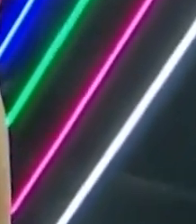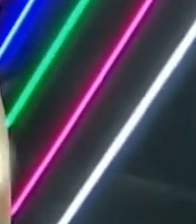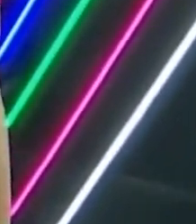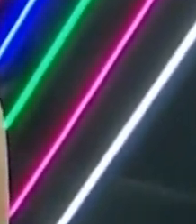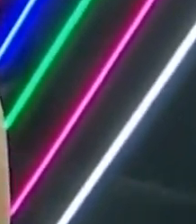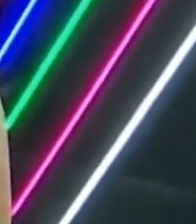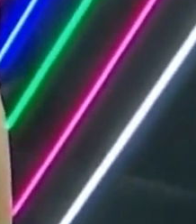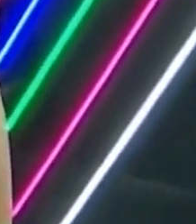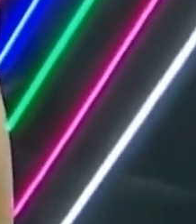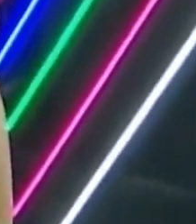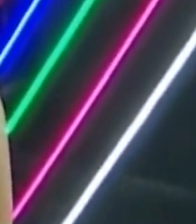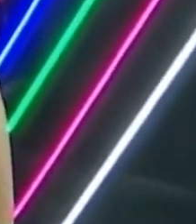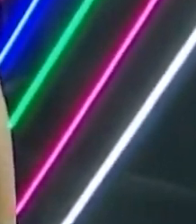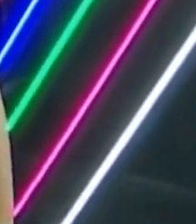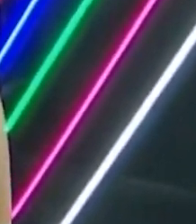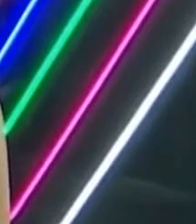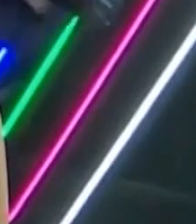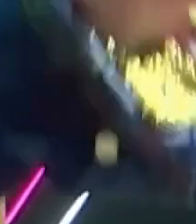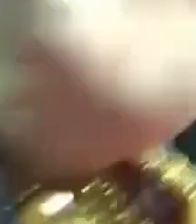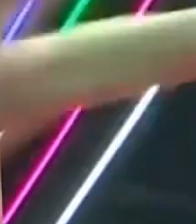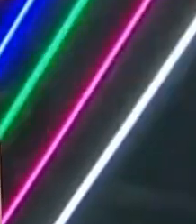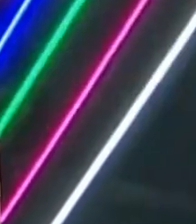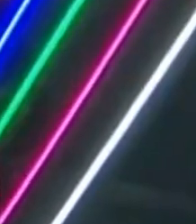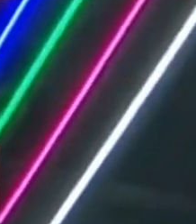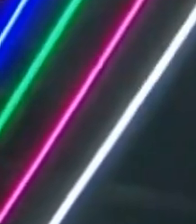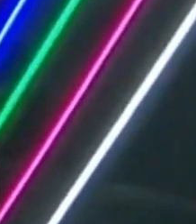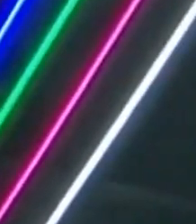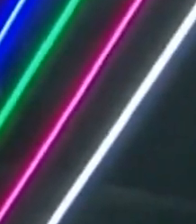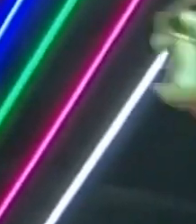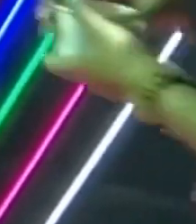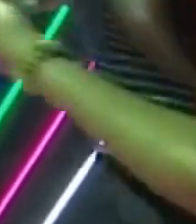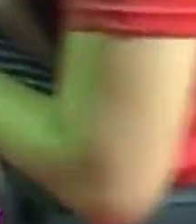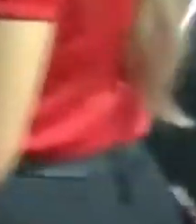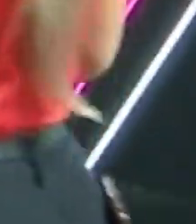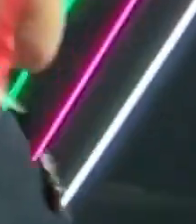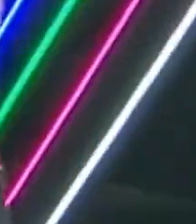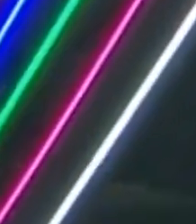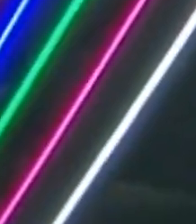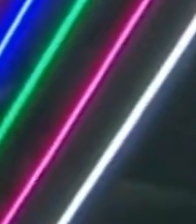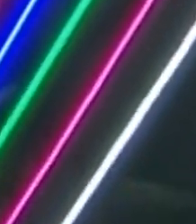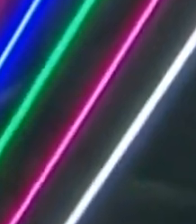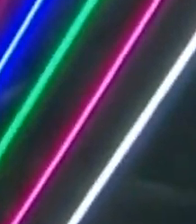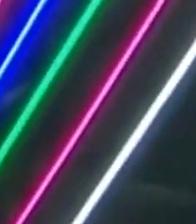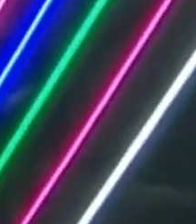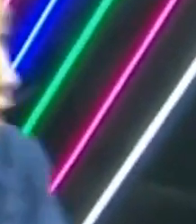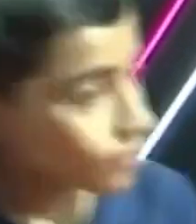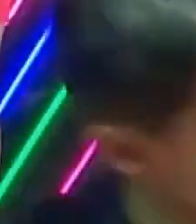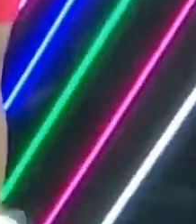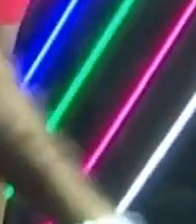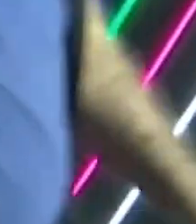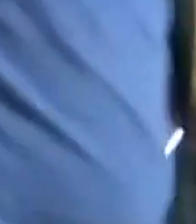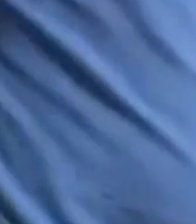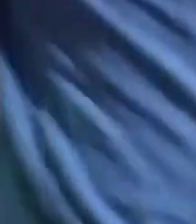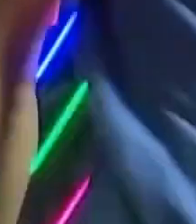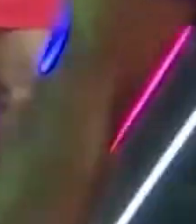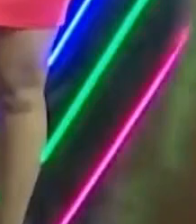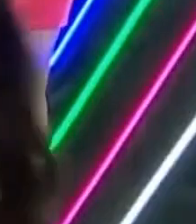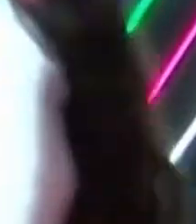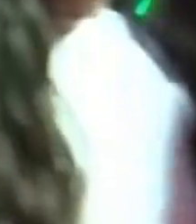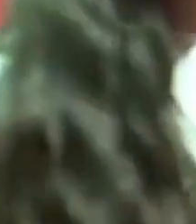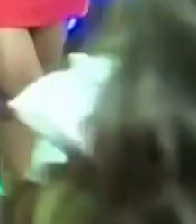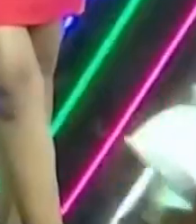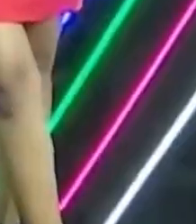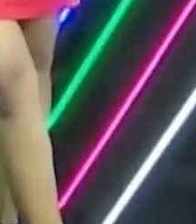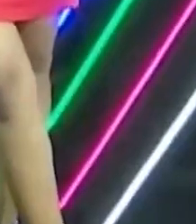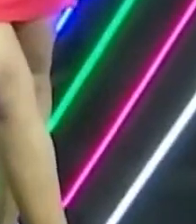en películas, vas a poder probar la cámara de todos nuestros proveedores de marca. Todo lo que tú quieras vivir está para que tú lo toques,